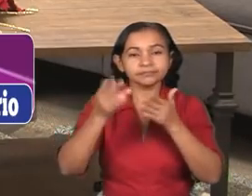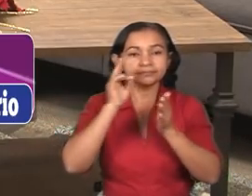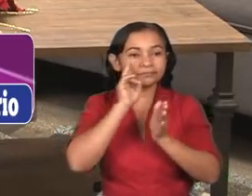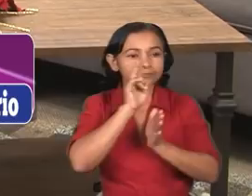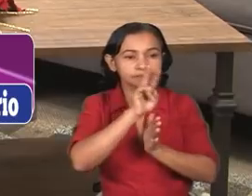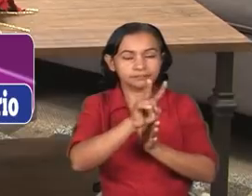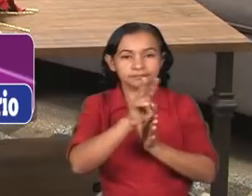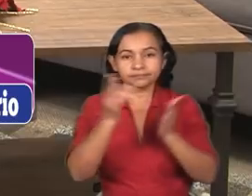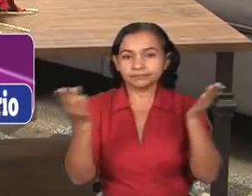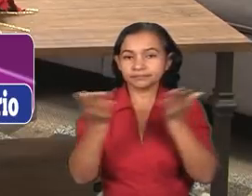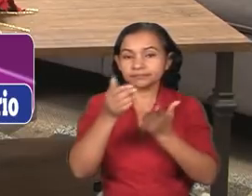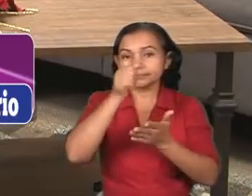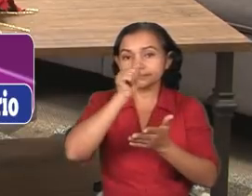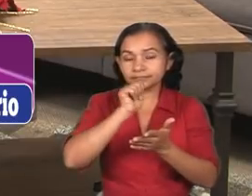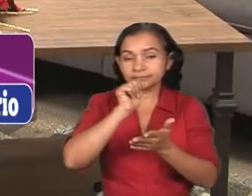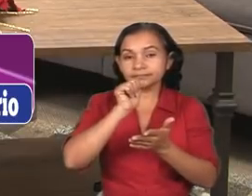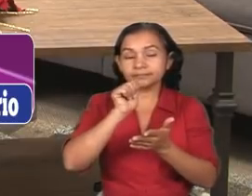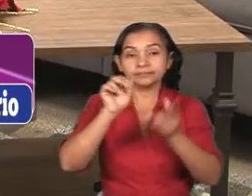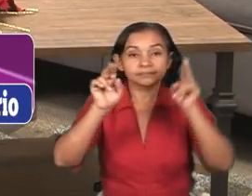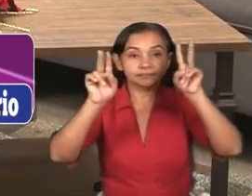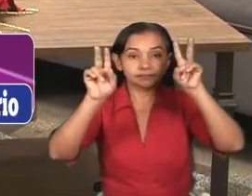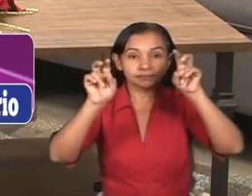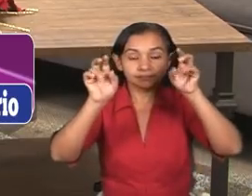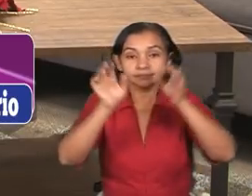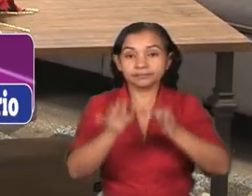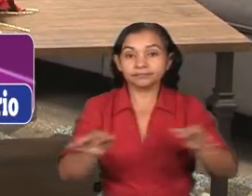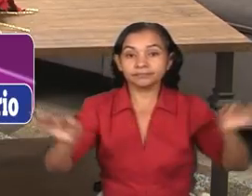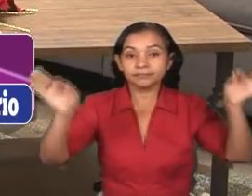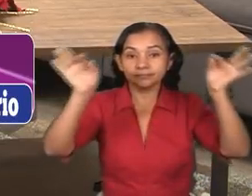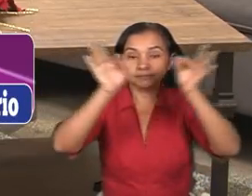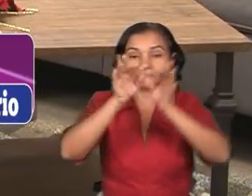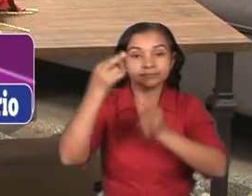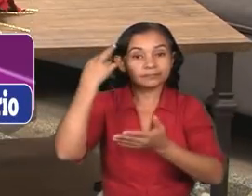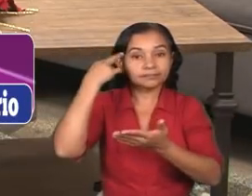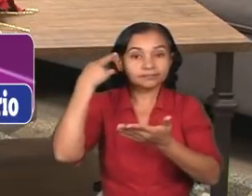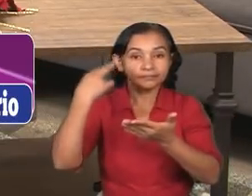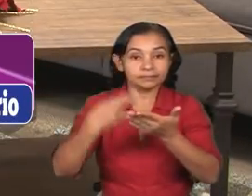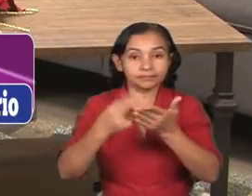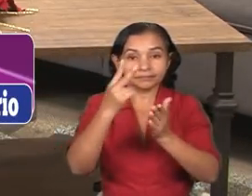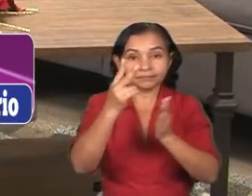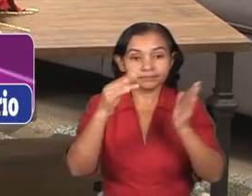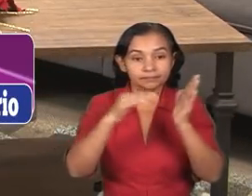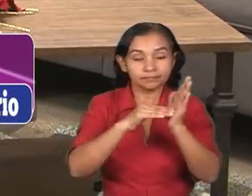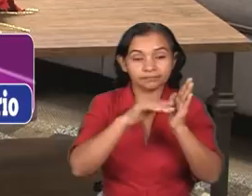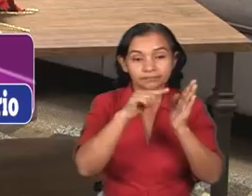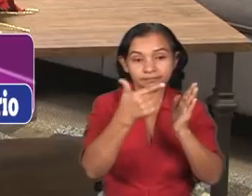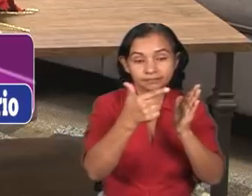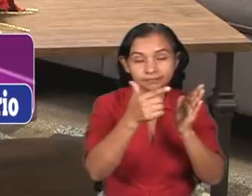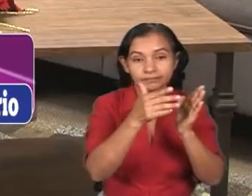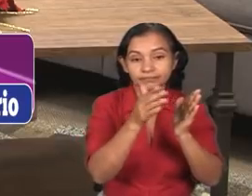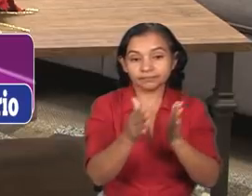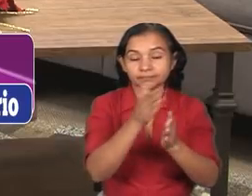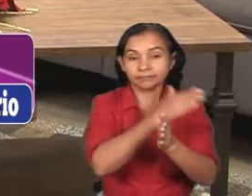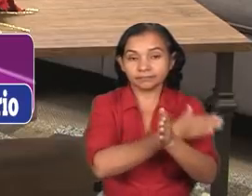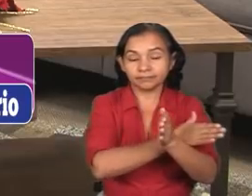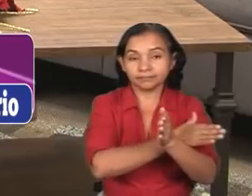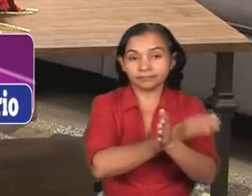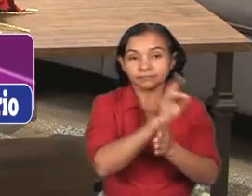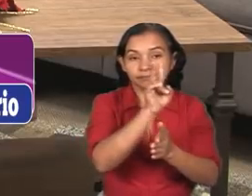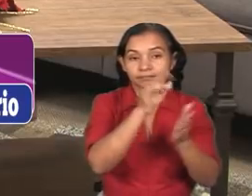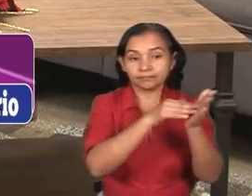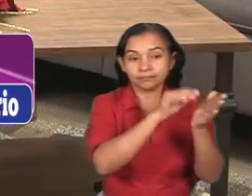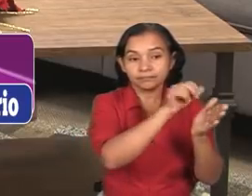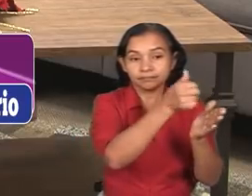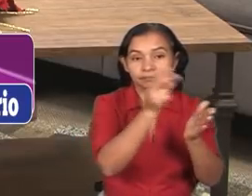horarios de abastecimiento. Pero además hay un tema fundamental, que recordemos que en el 2007, 2006 a 2007, en